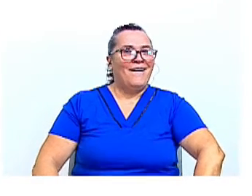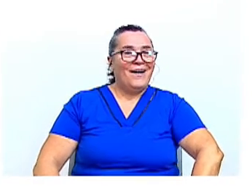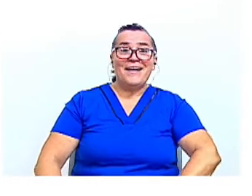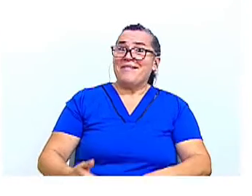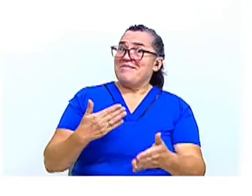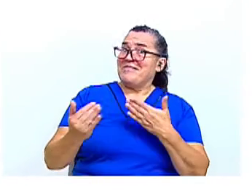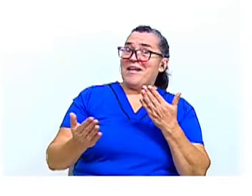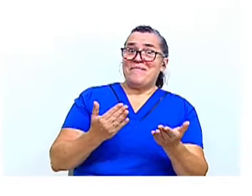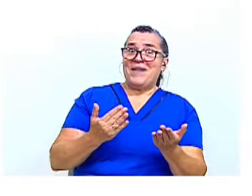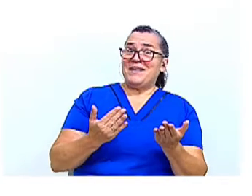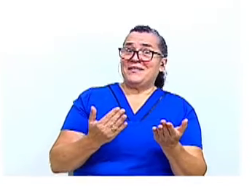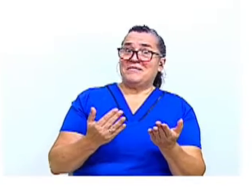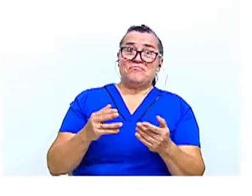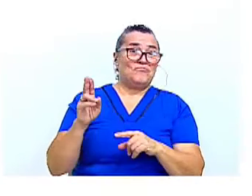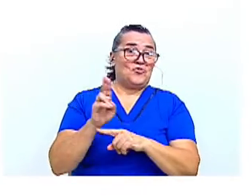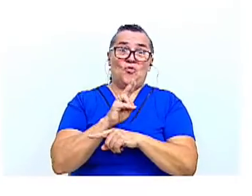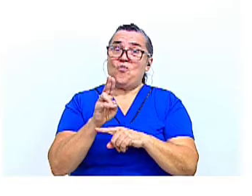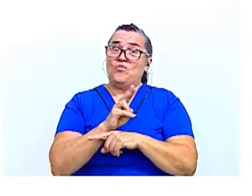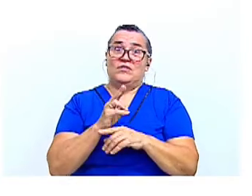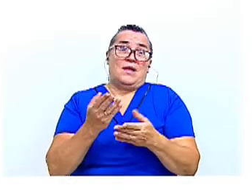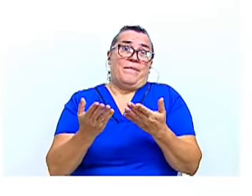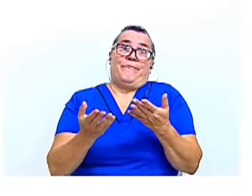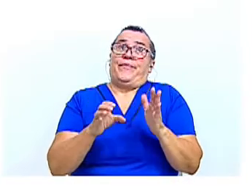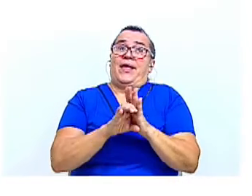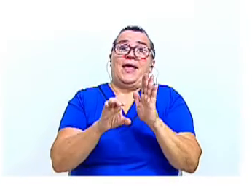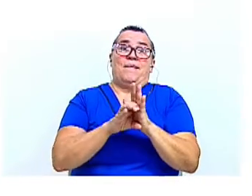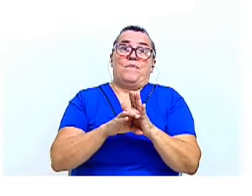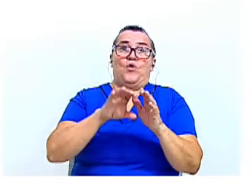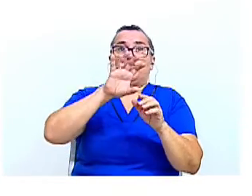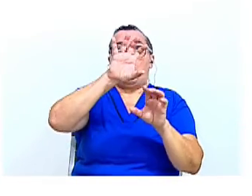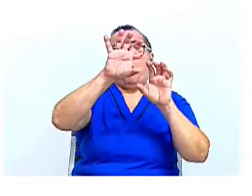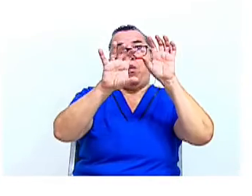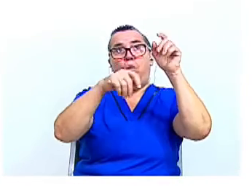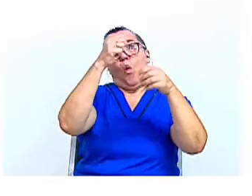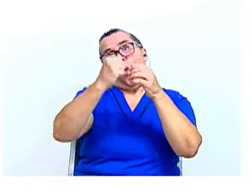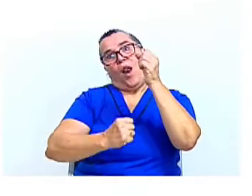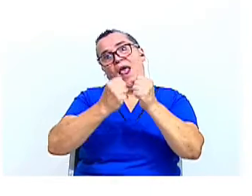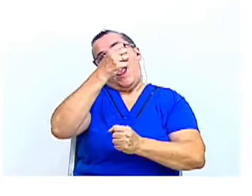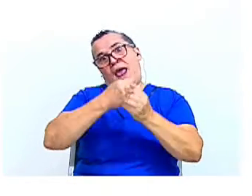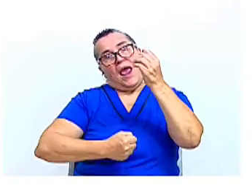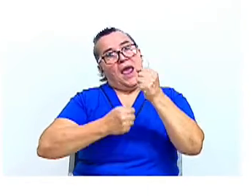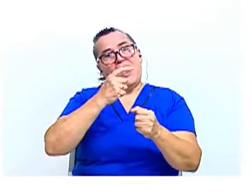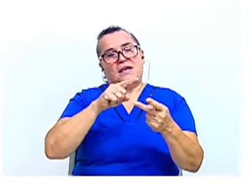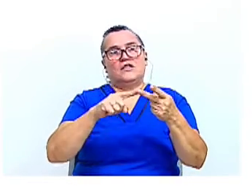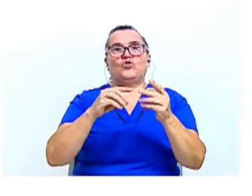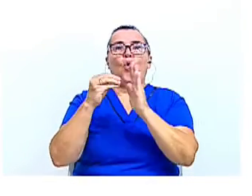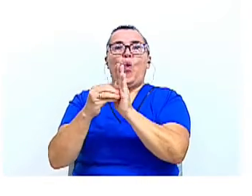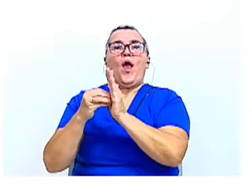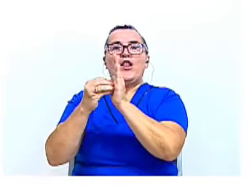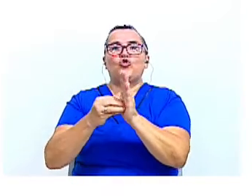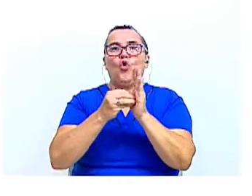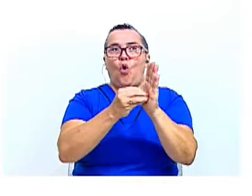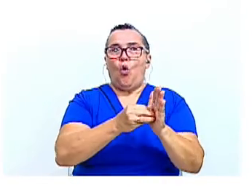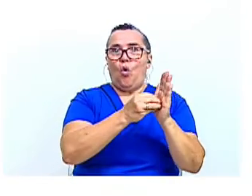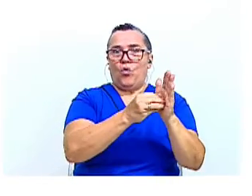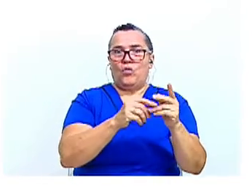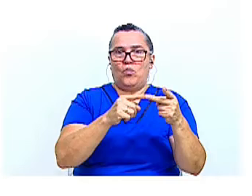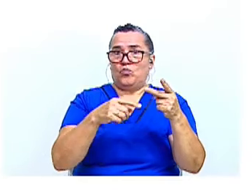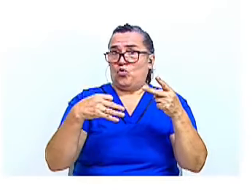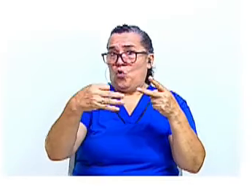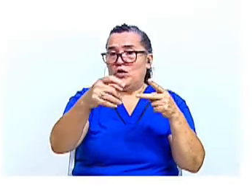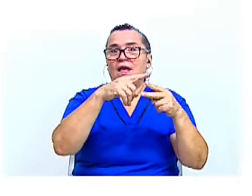tal vez no están utilizando las poleas a diario, ¿verdad? O el torno a diario, pero sí